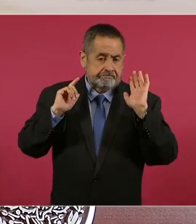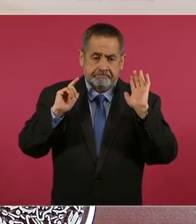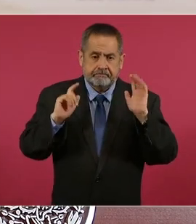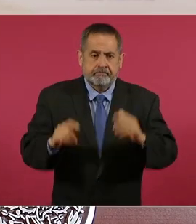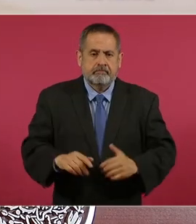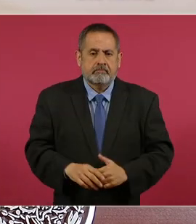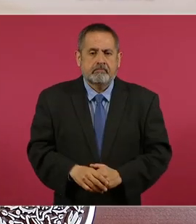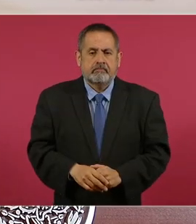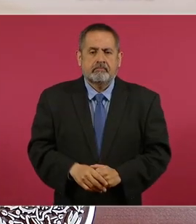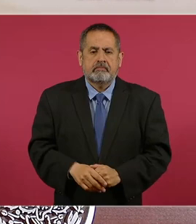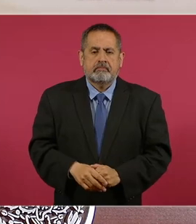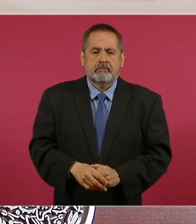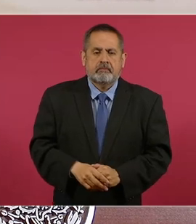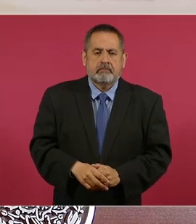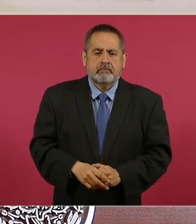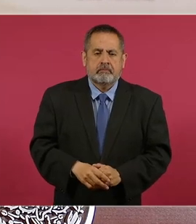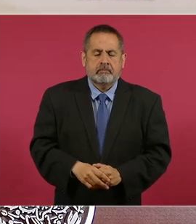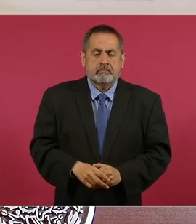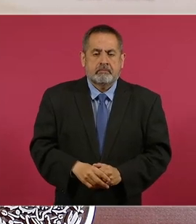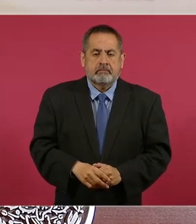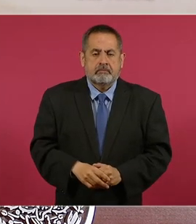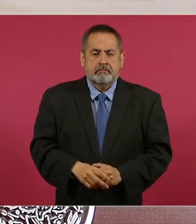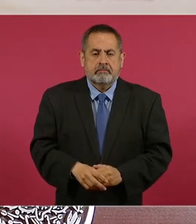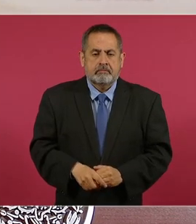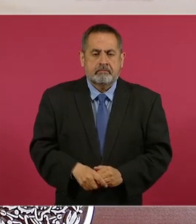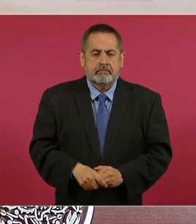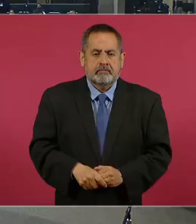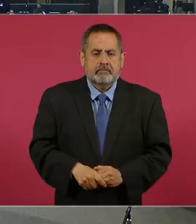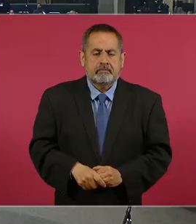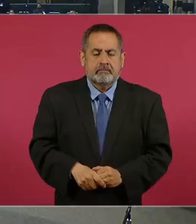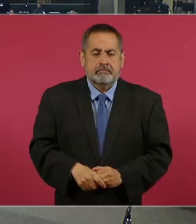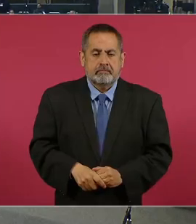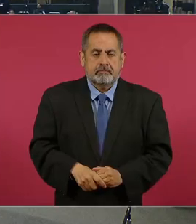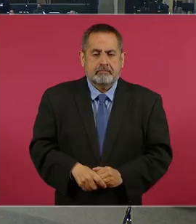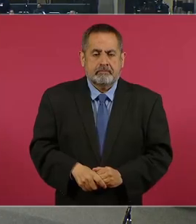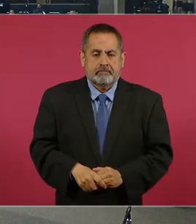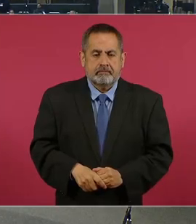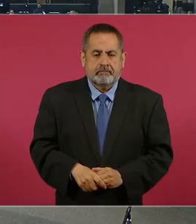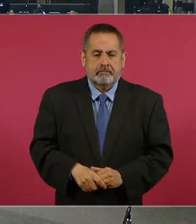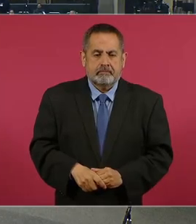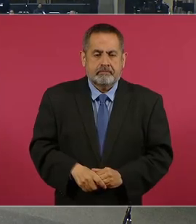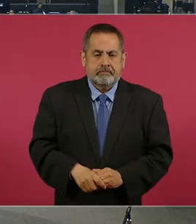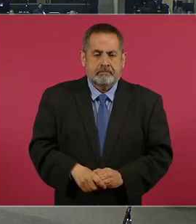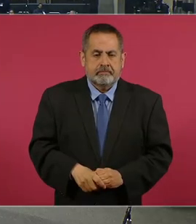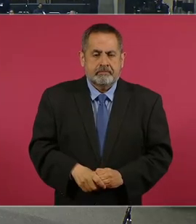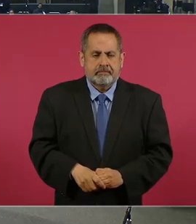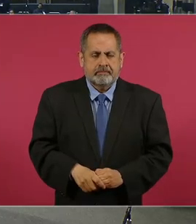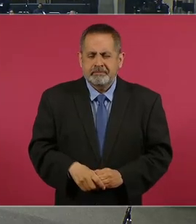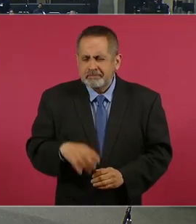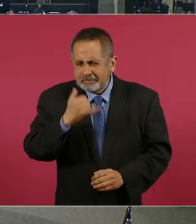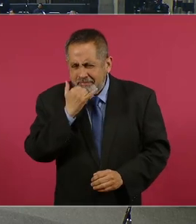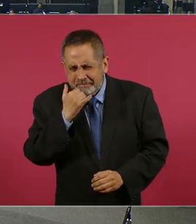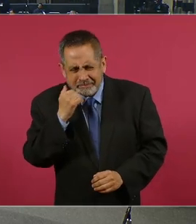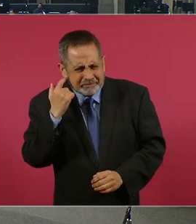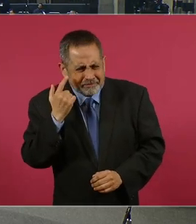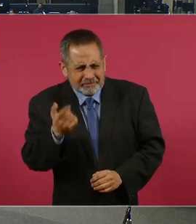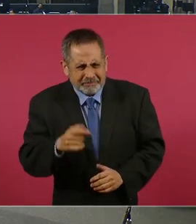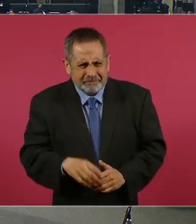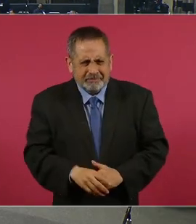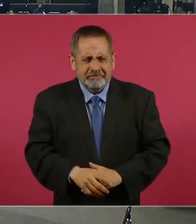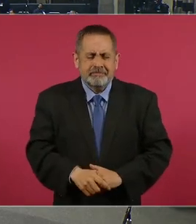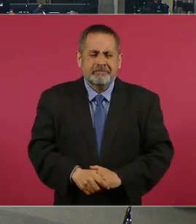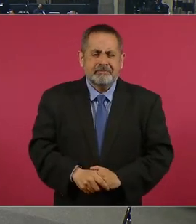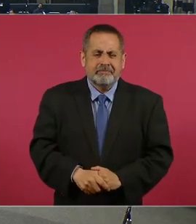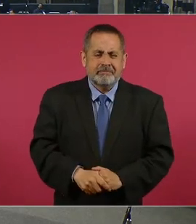Pero la gente dice que el gobierno de izquierda es retroceso. ¿Son qué? Que los gobiernos de izquierda